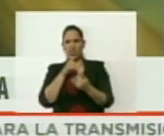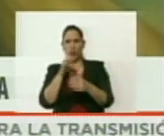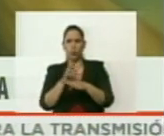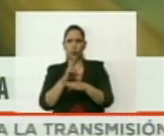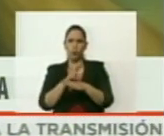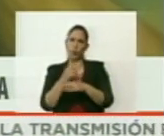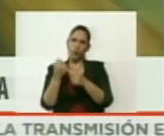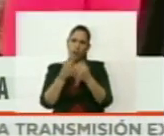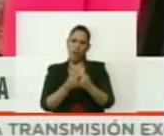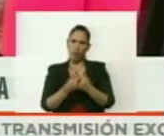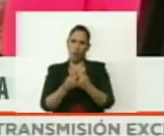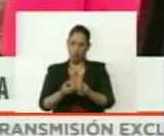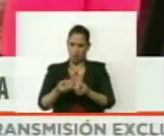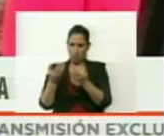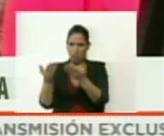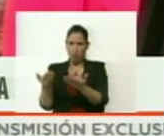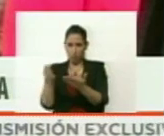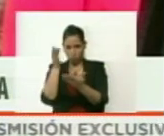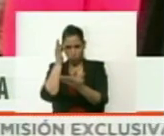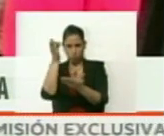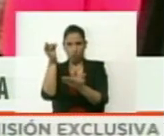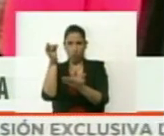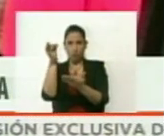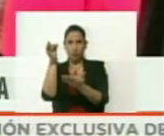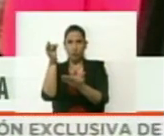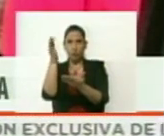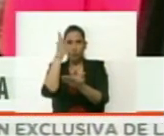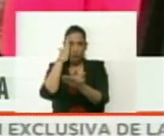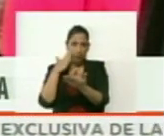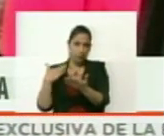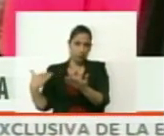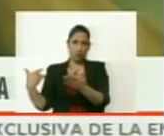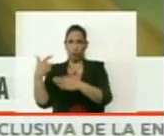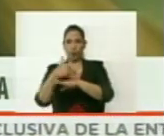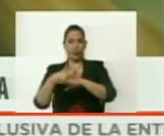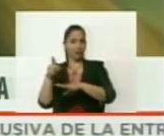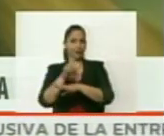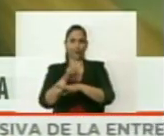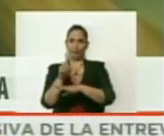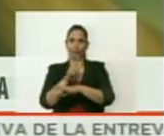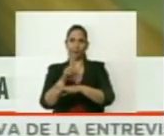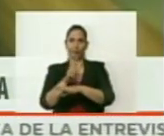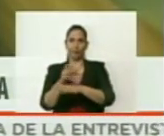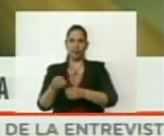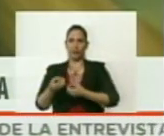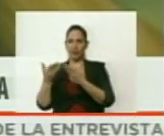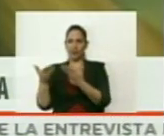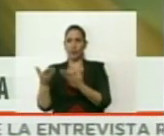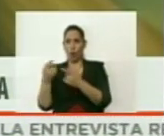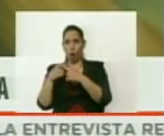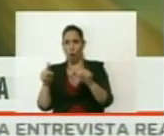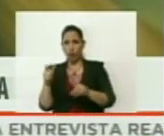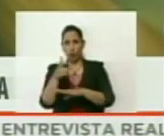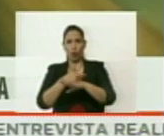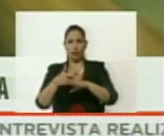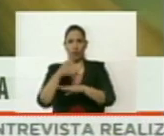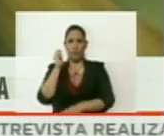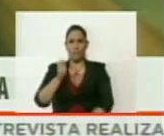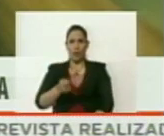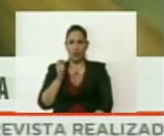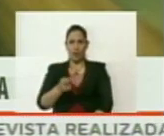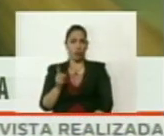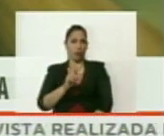utilizó? ¿Se lo entregaron al Consejo en Libia de gobierno? No. ¿Se lo entregaron al otro gobierno, el del Parlamento?